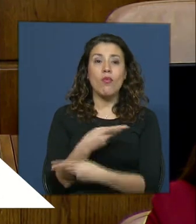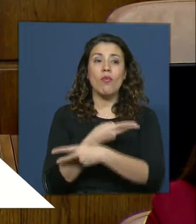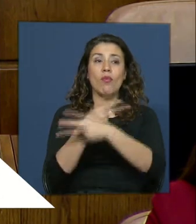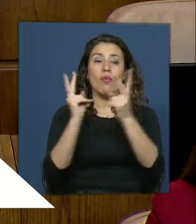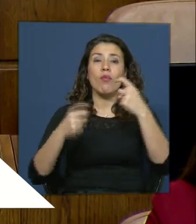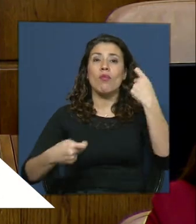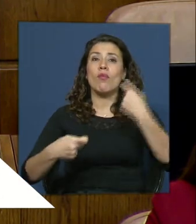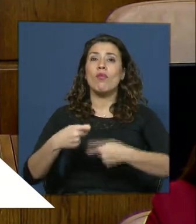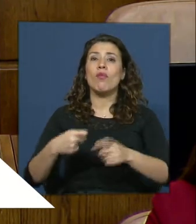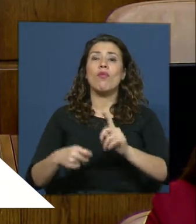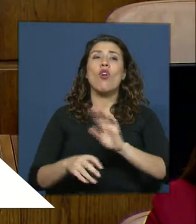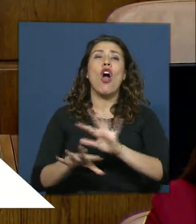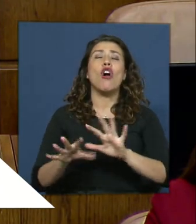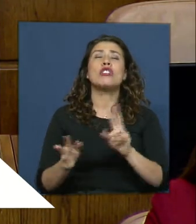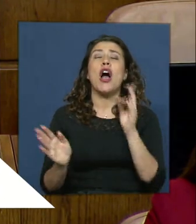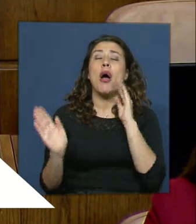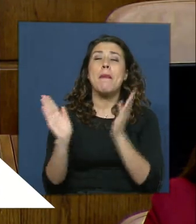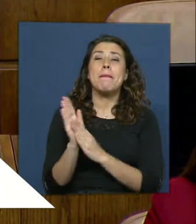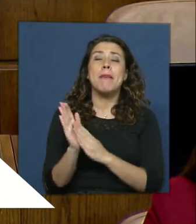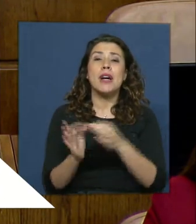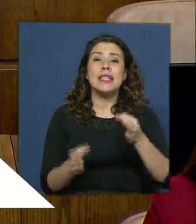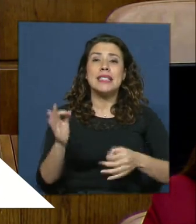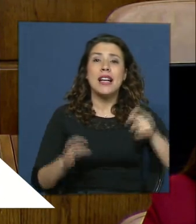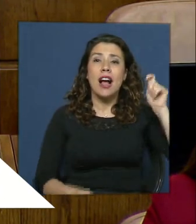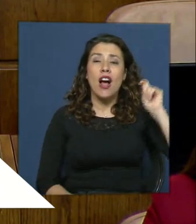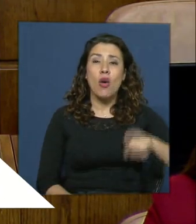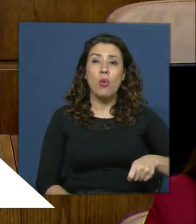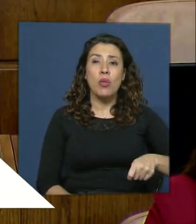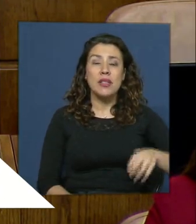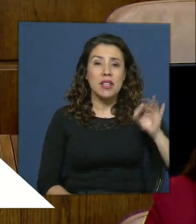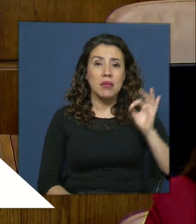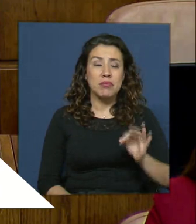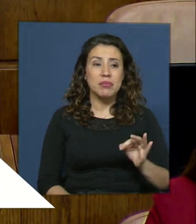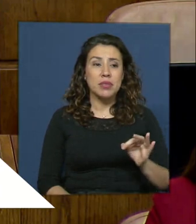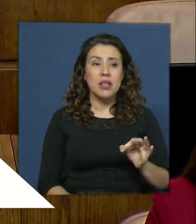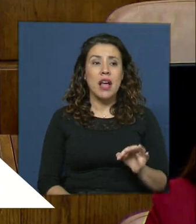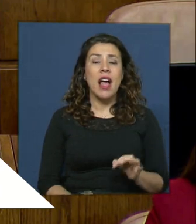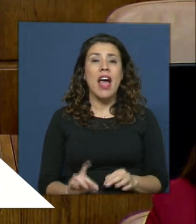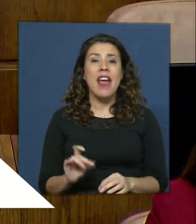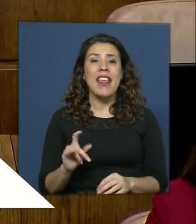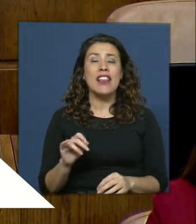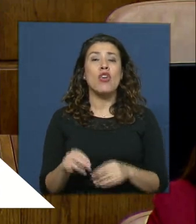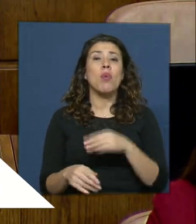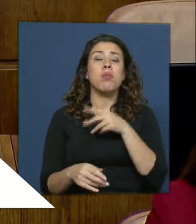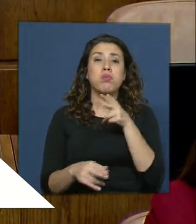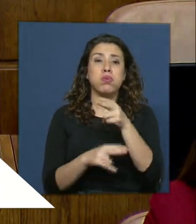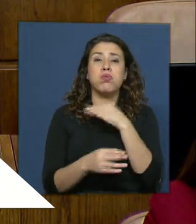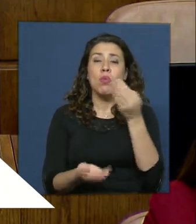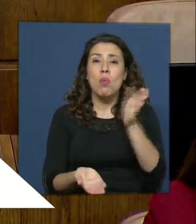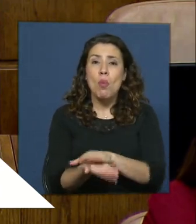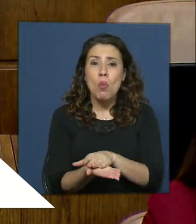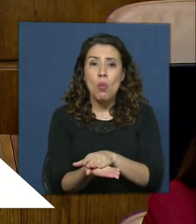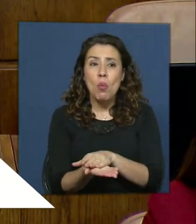públicamente negare hechos comprobados por sentencia judicial firme referidas a delitos de homicidio